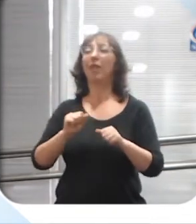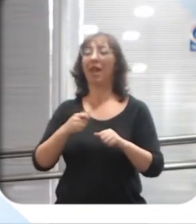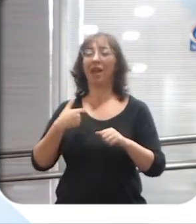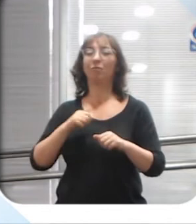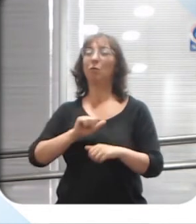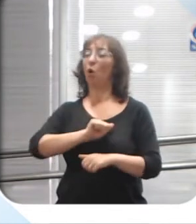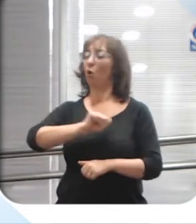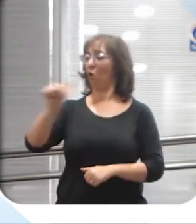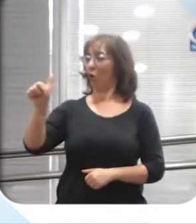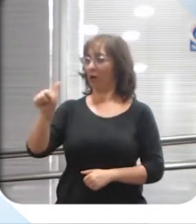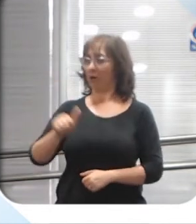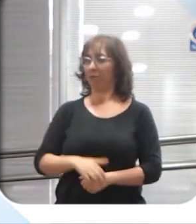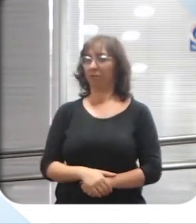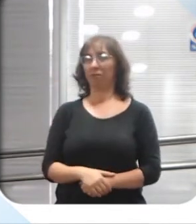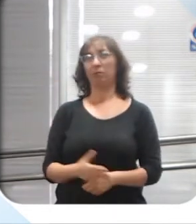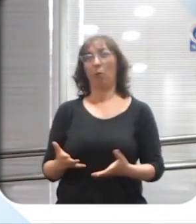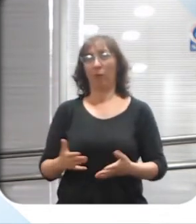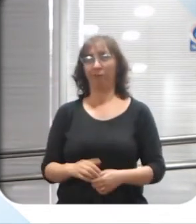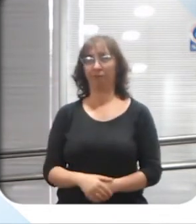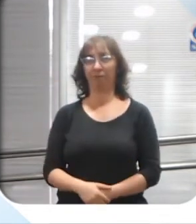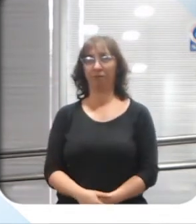lograrlo. Y bueno.